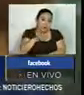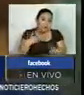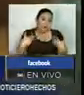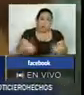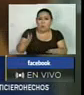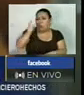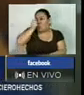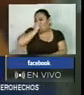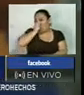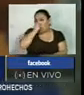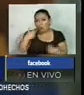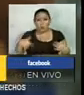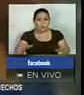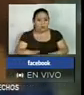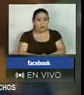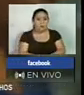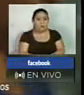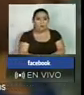gripecita